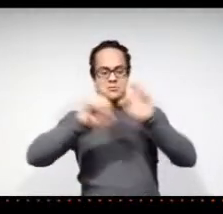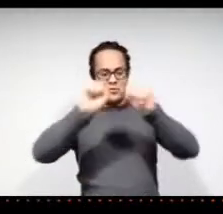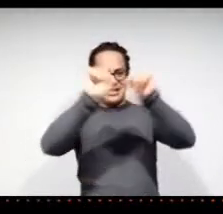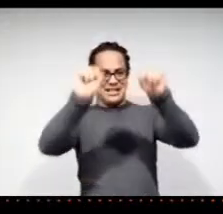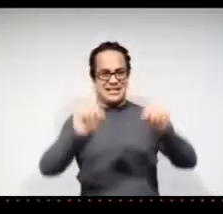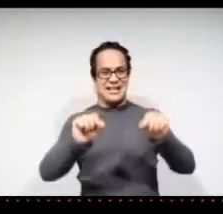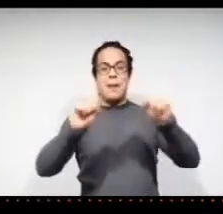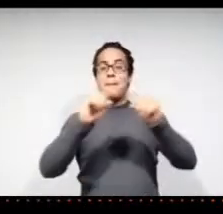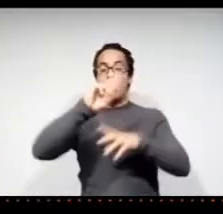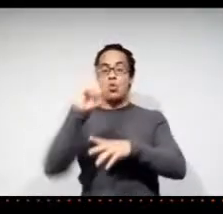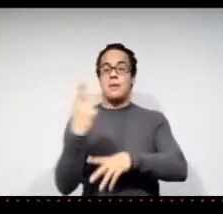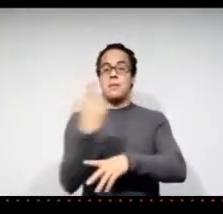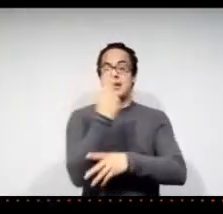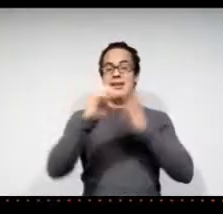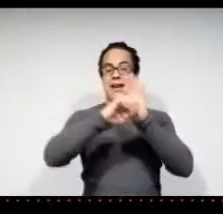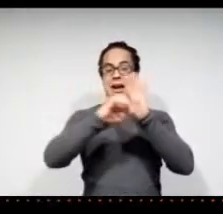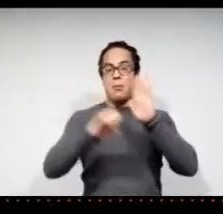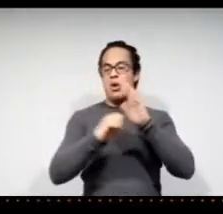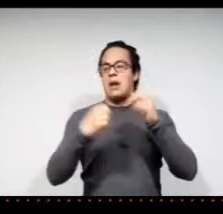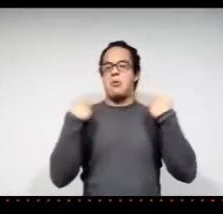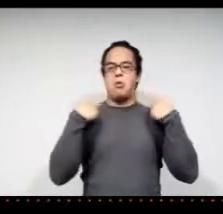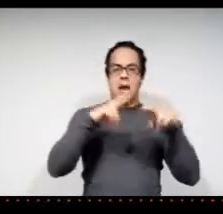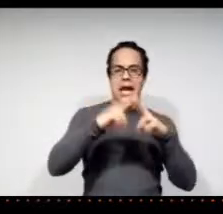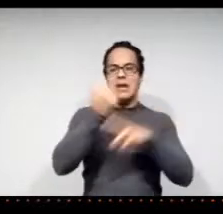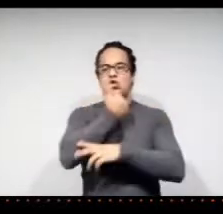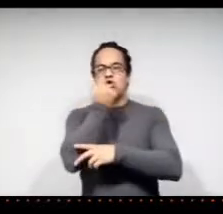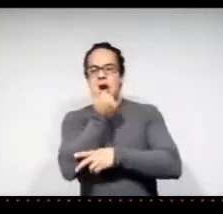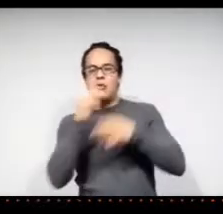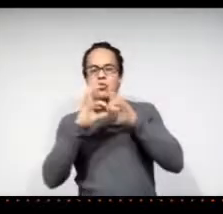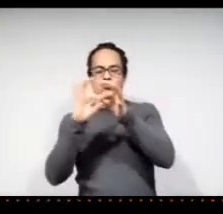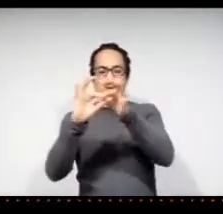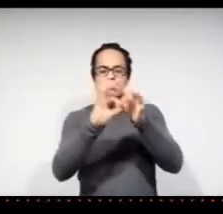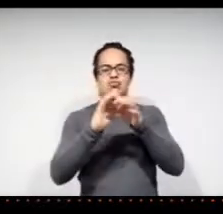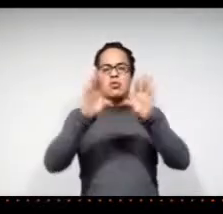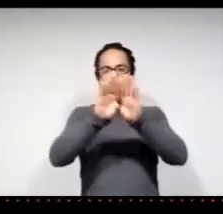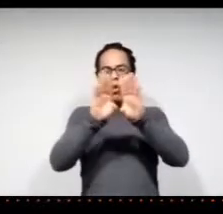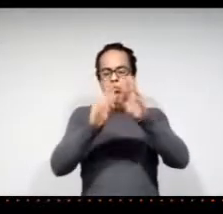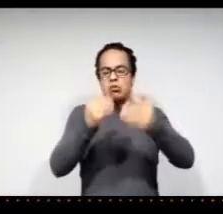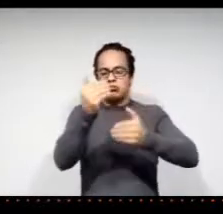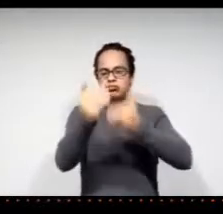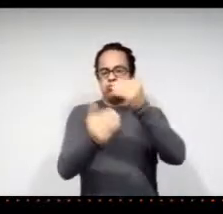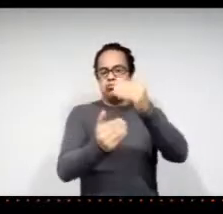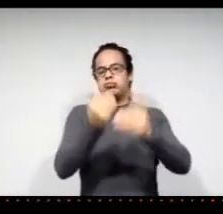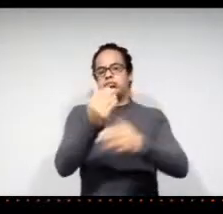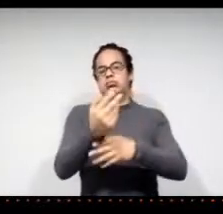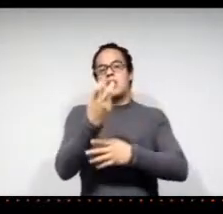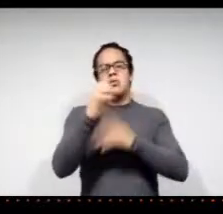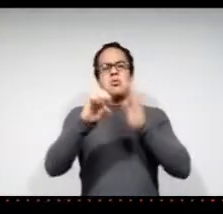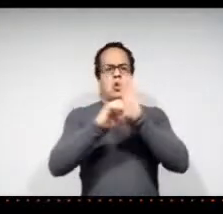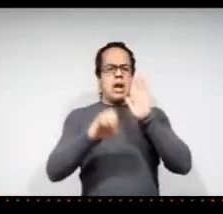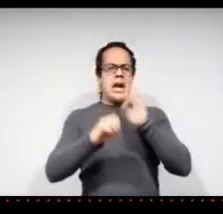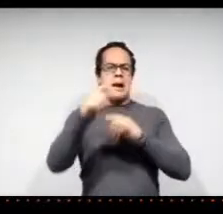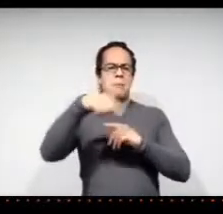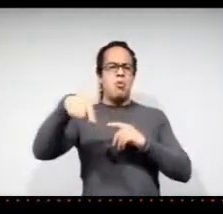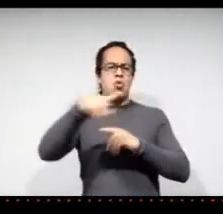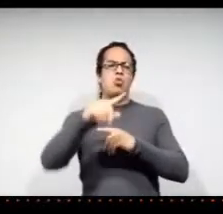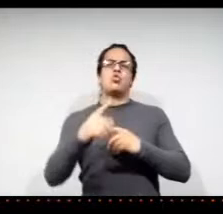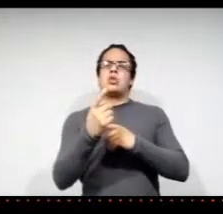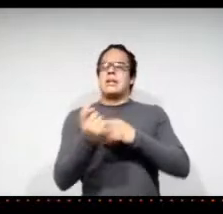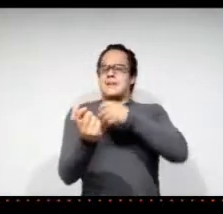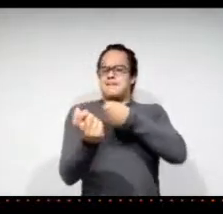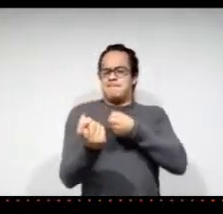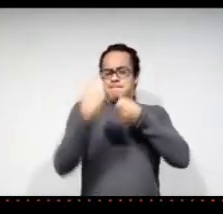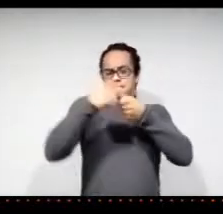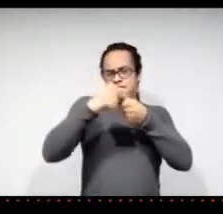universidad, incluyendo docentes y estudiantes. Y además, aunque estuvieras inscrito y participando en cualquier